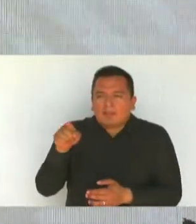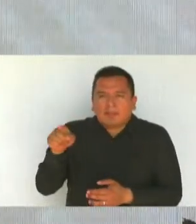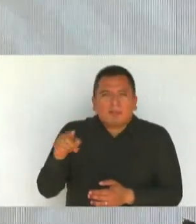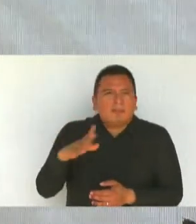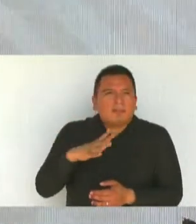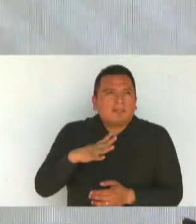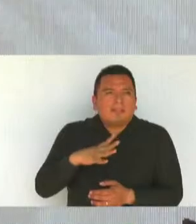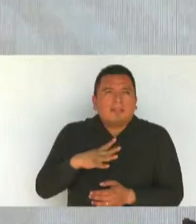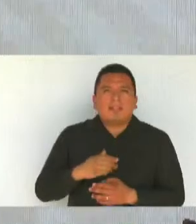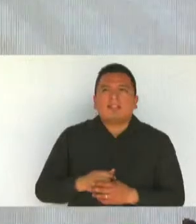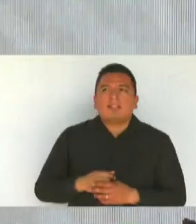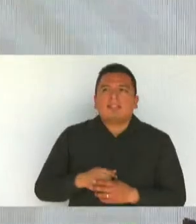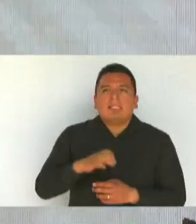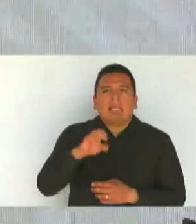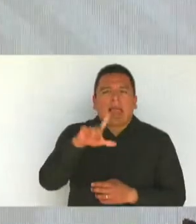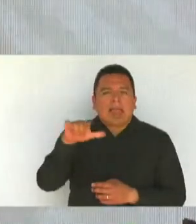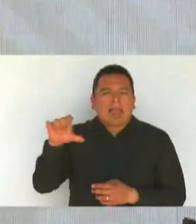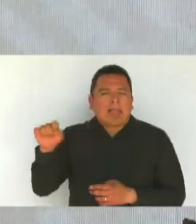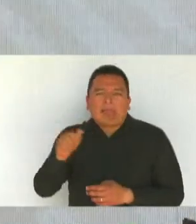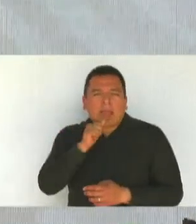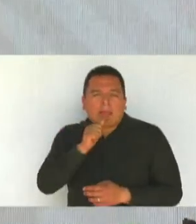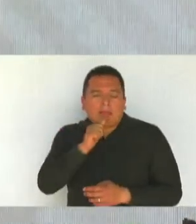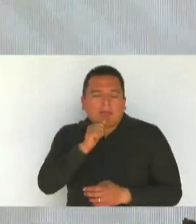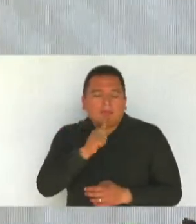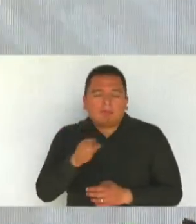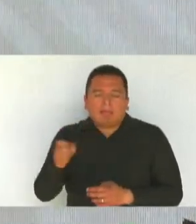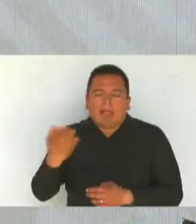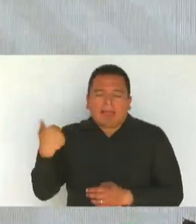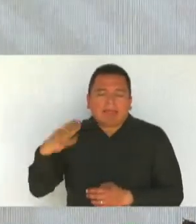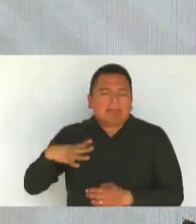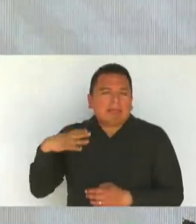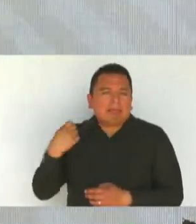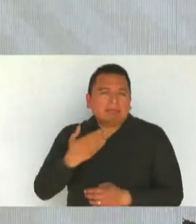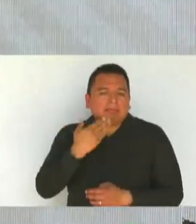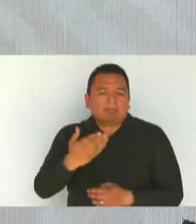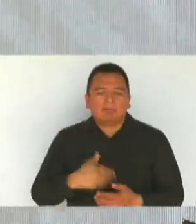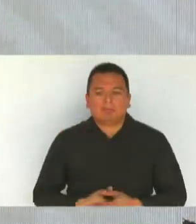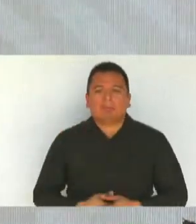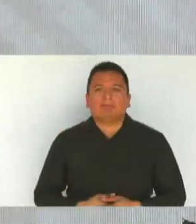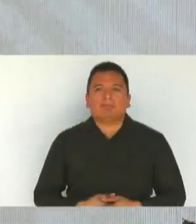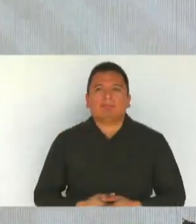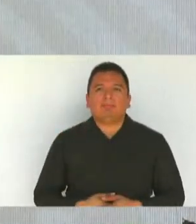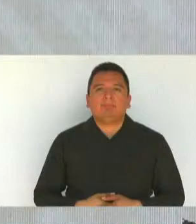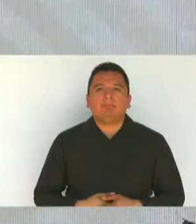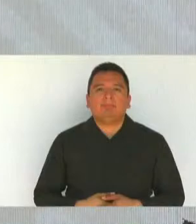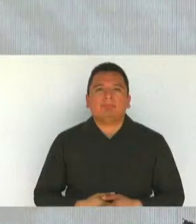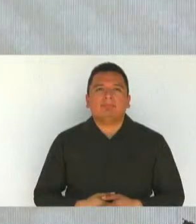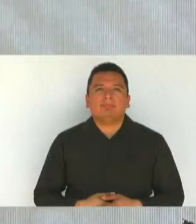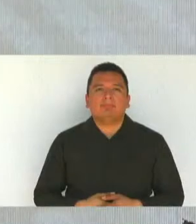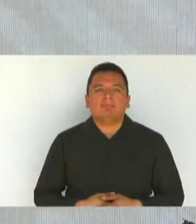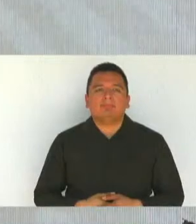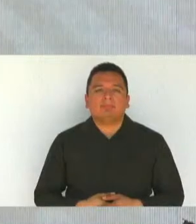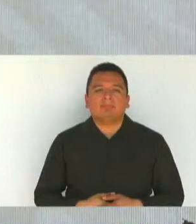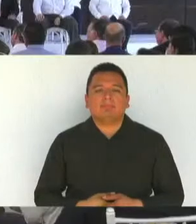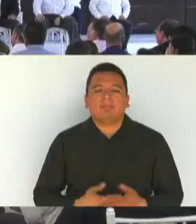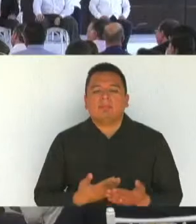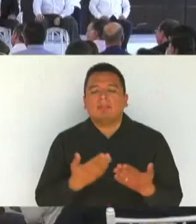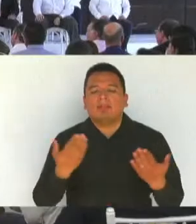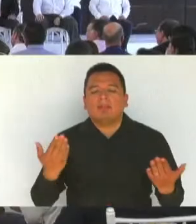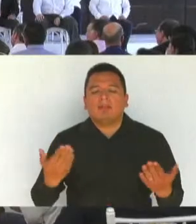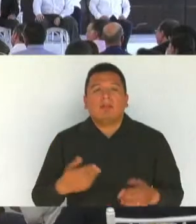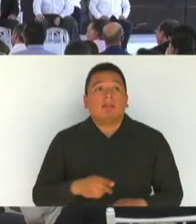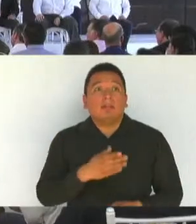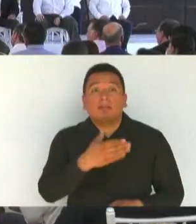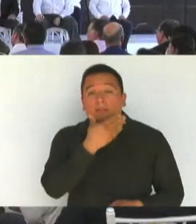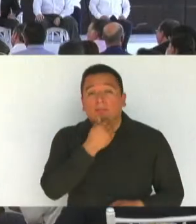ELSA, ya empezaba a trabajar en ella. Se agradezco de forma muy especial el que nos reciban aquí hoy